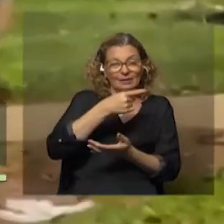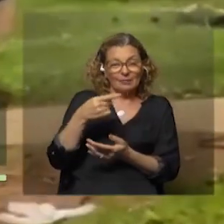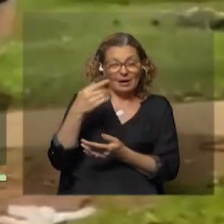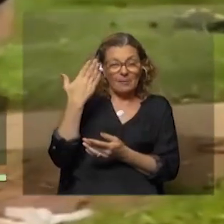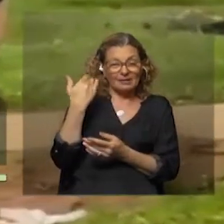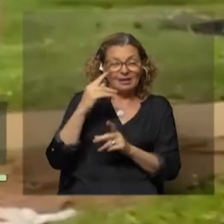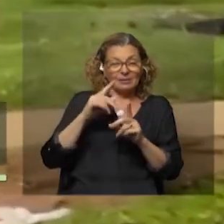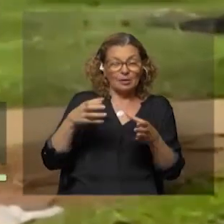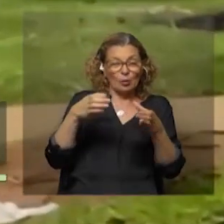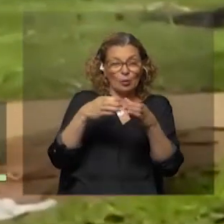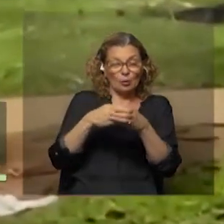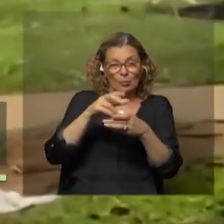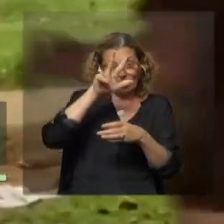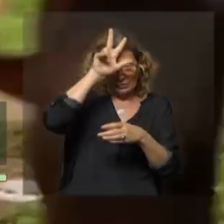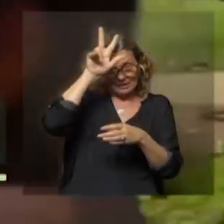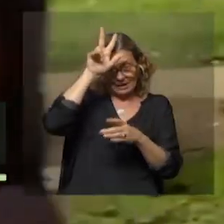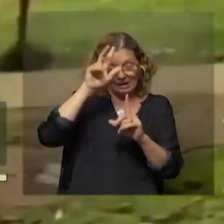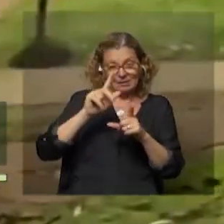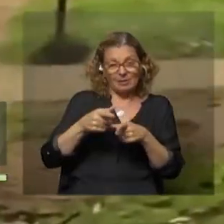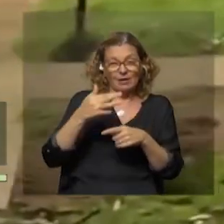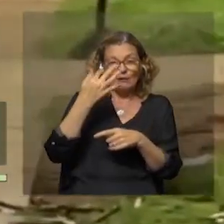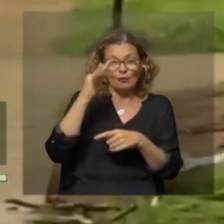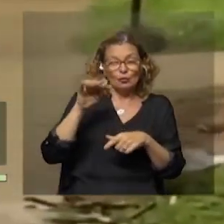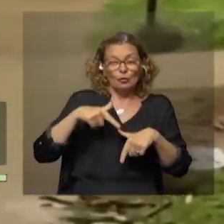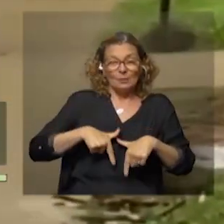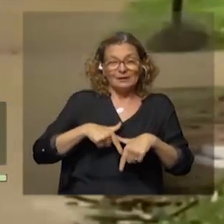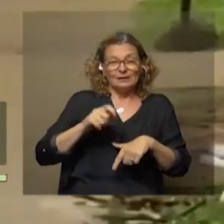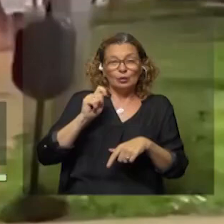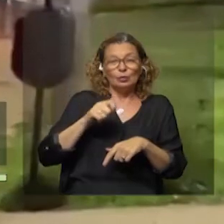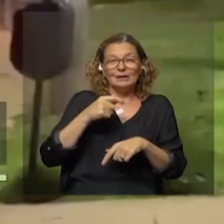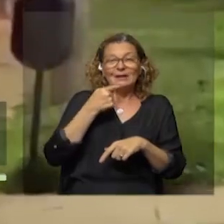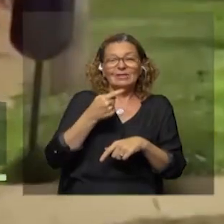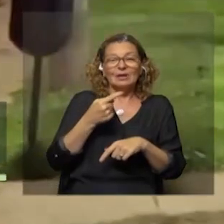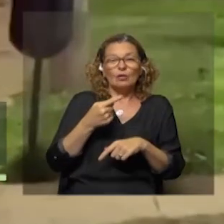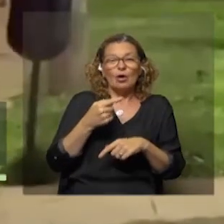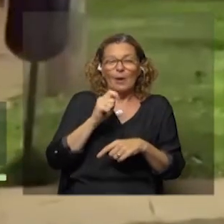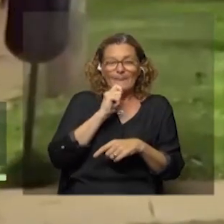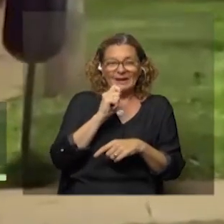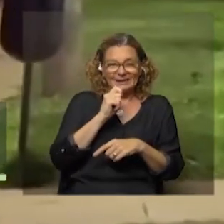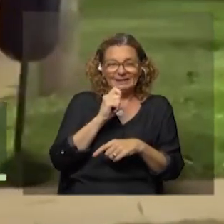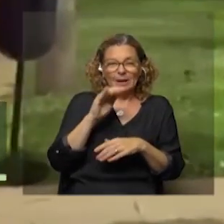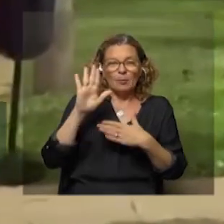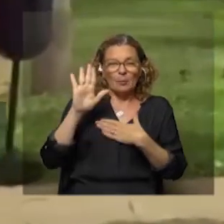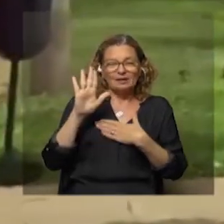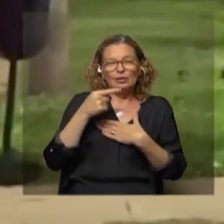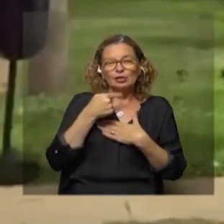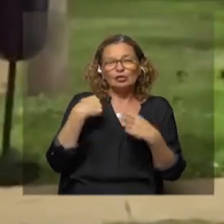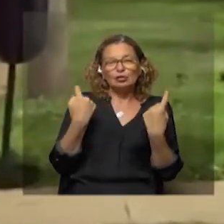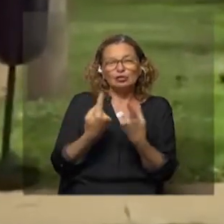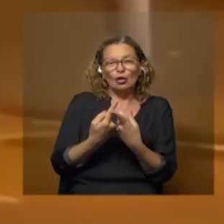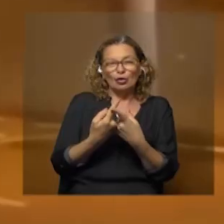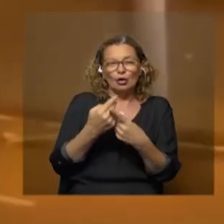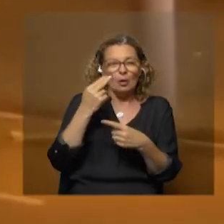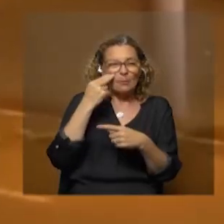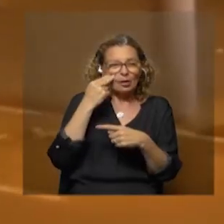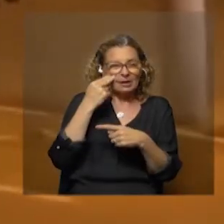por parte de un grupo de indígenas el futuro ministro de Justicia prometió en una rueda de prensa que todos los Implicados En actos de